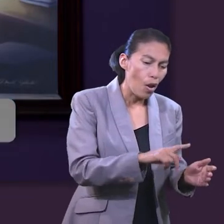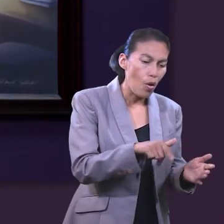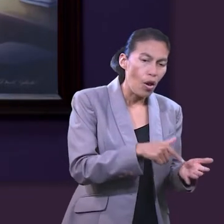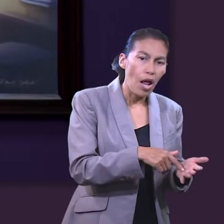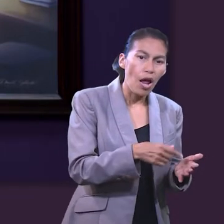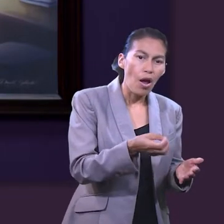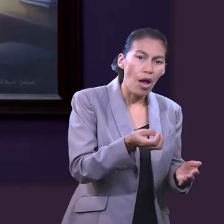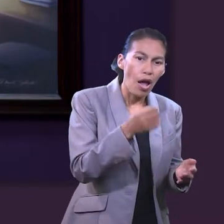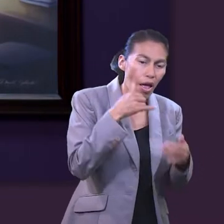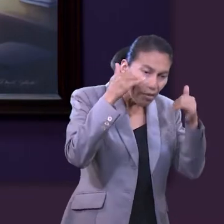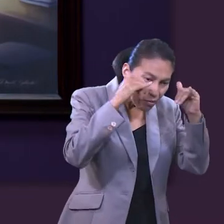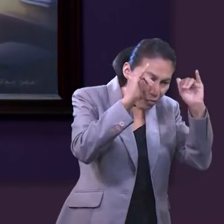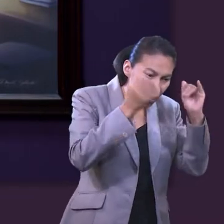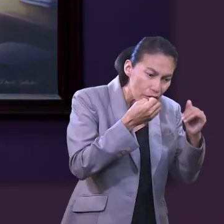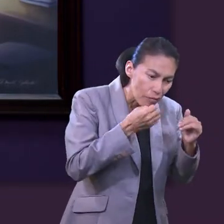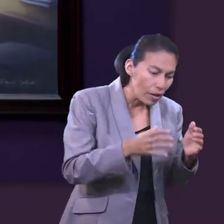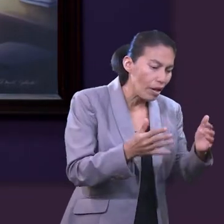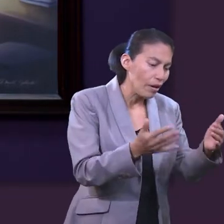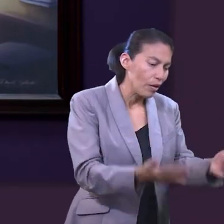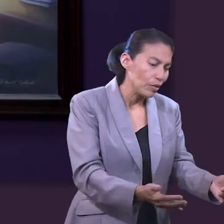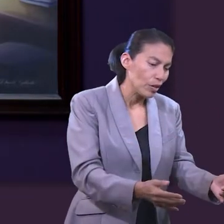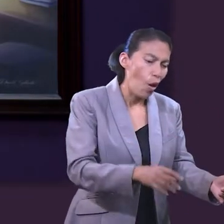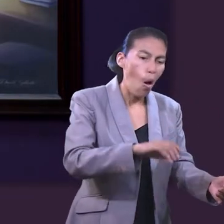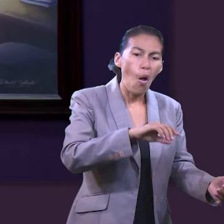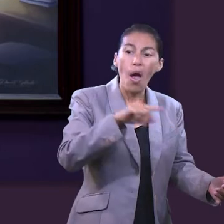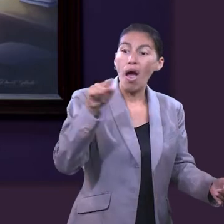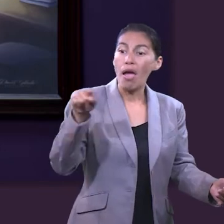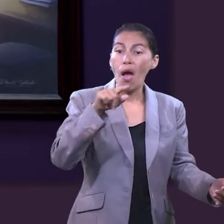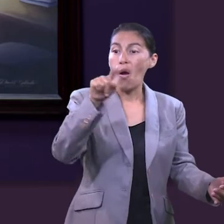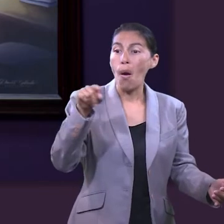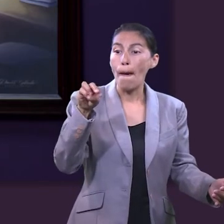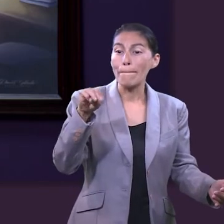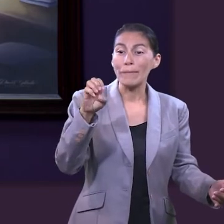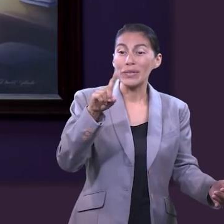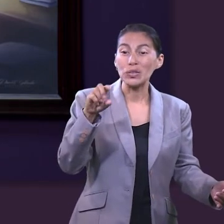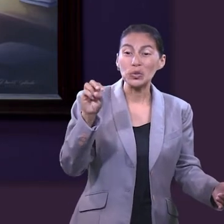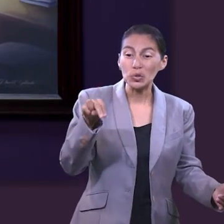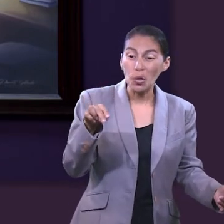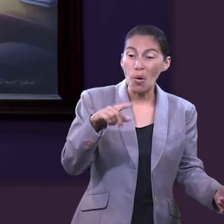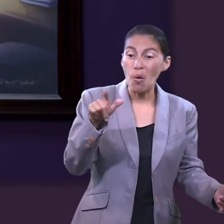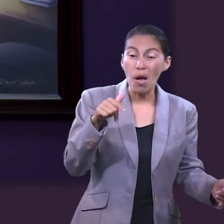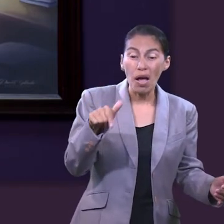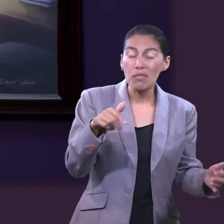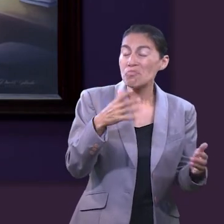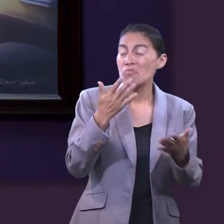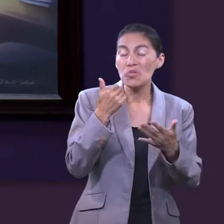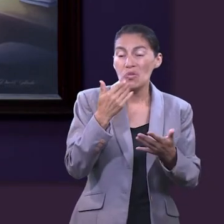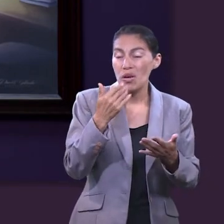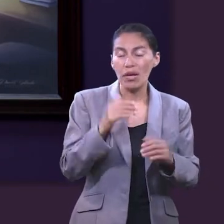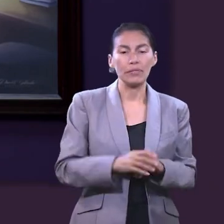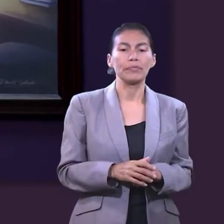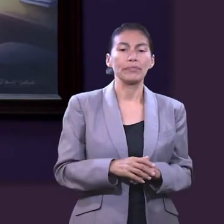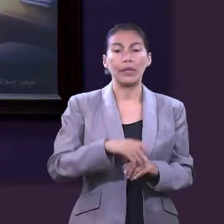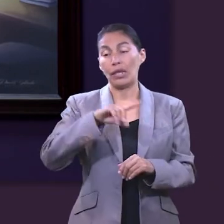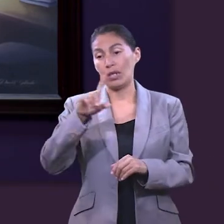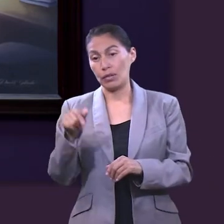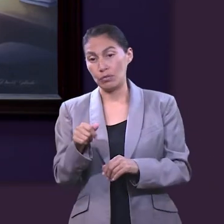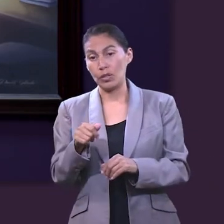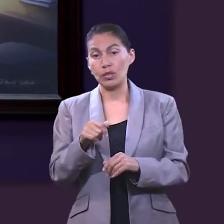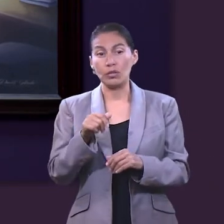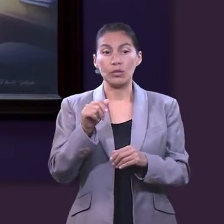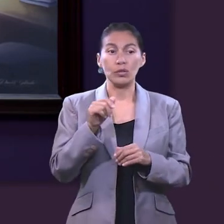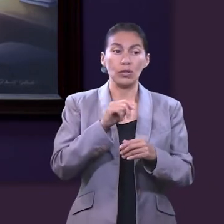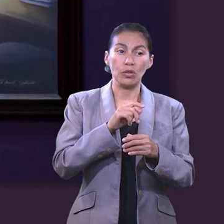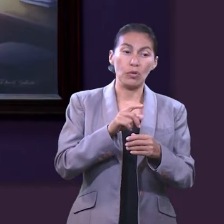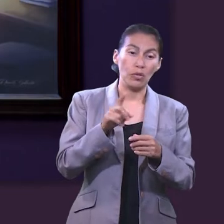había un lugar para ellos en el mesón. Continúo con el 22. Y cuando se cumplieron los días de la